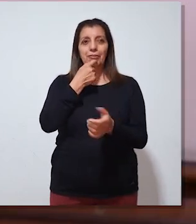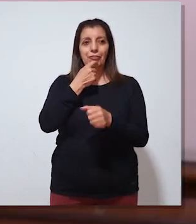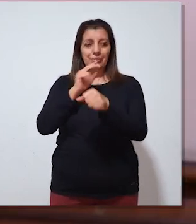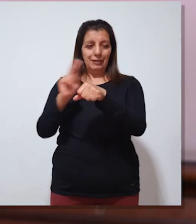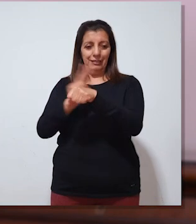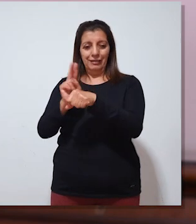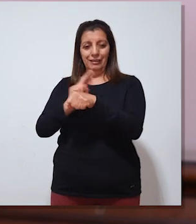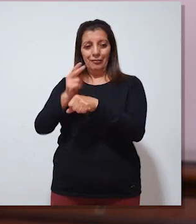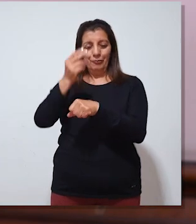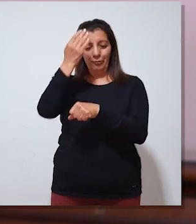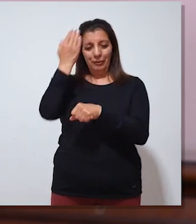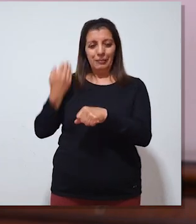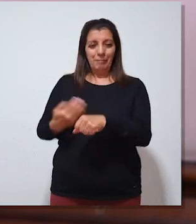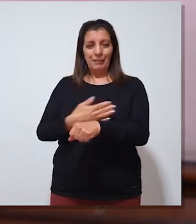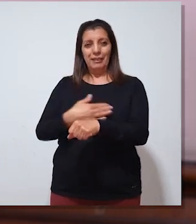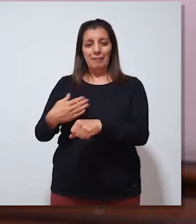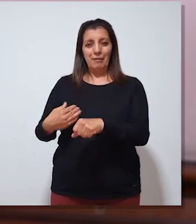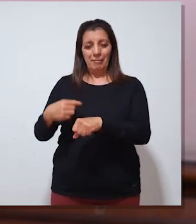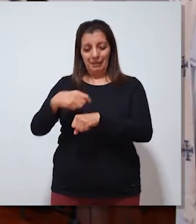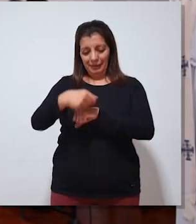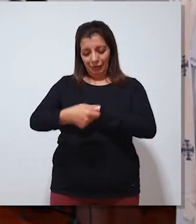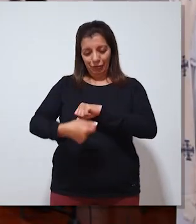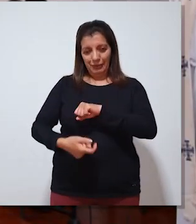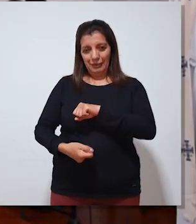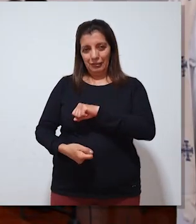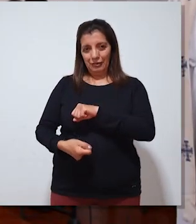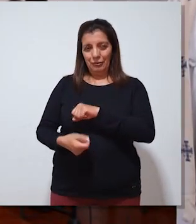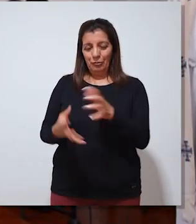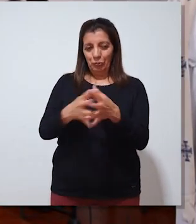del Rosario y crezca en comunión. Oremos.